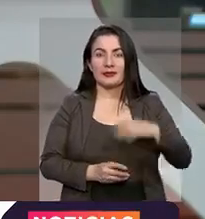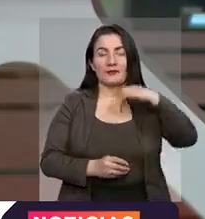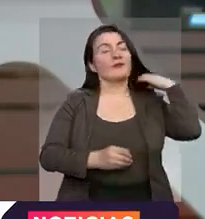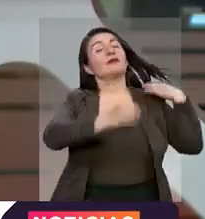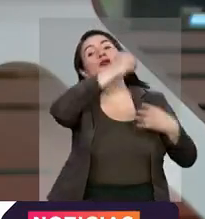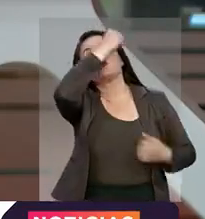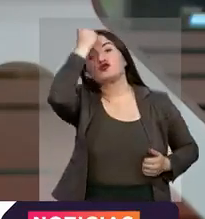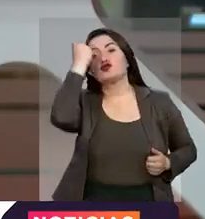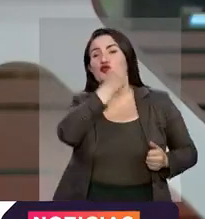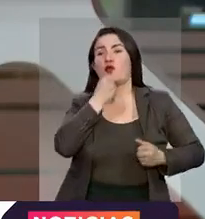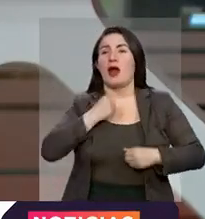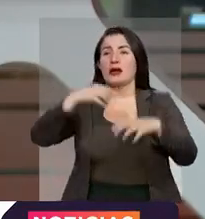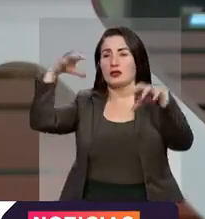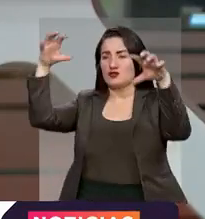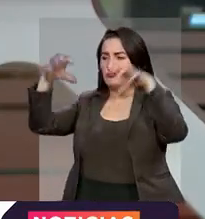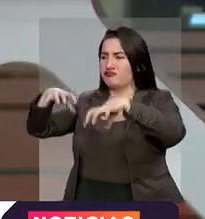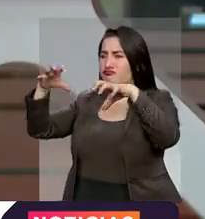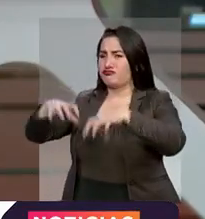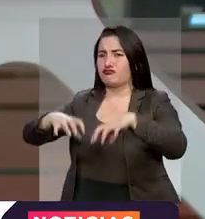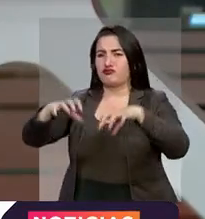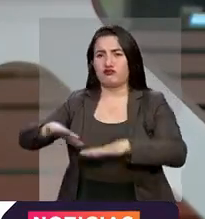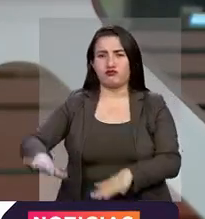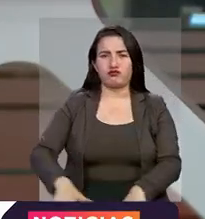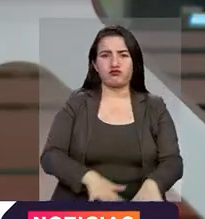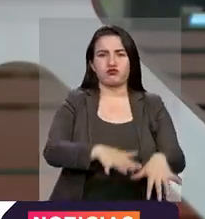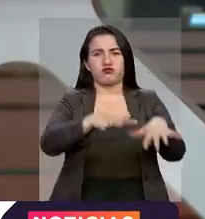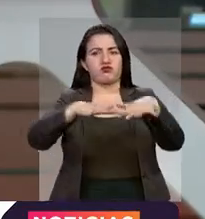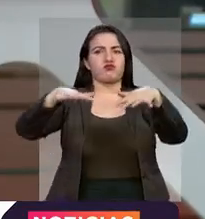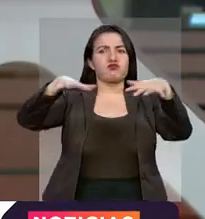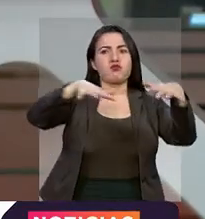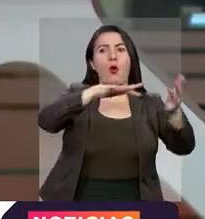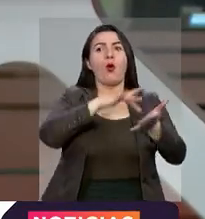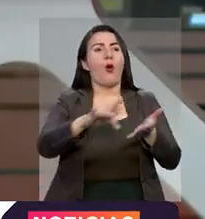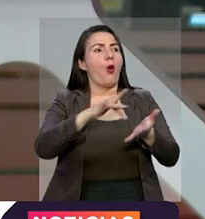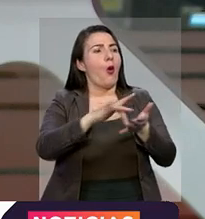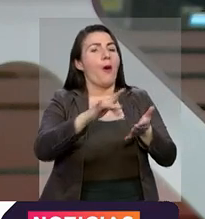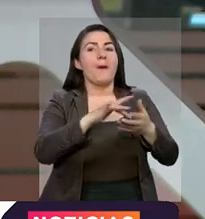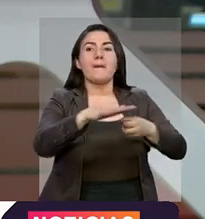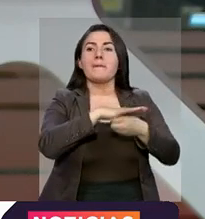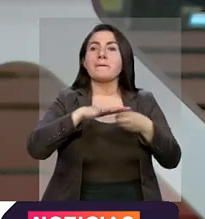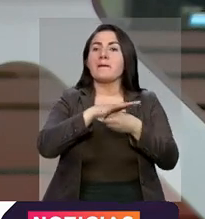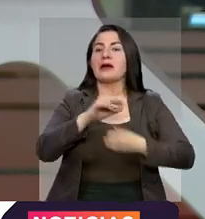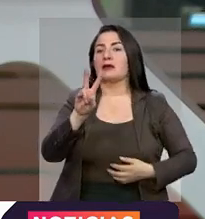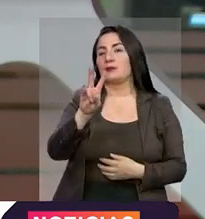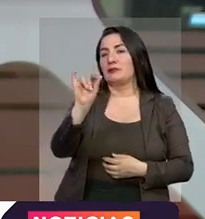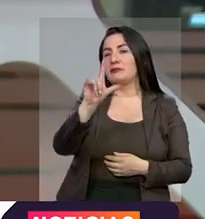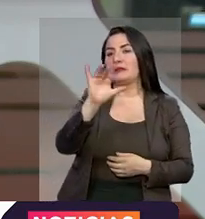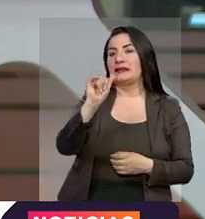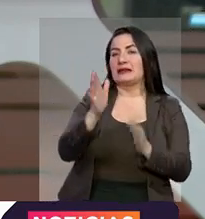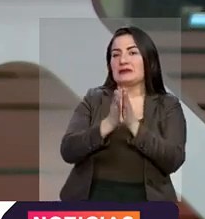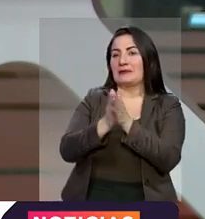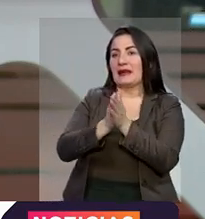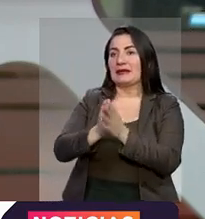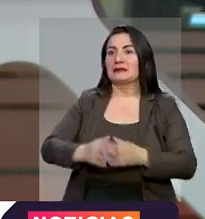En Soacha, las fuertes lluvias de las últimas horas generaron varias emergencias en el barrio Villa Esperanza.